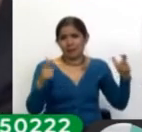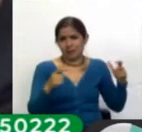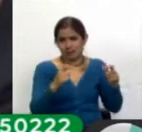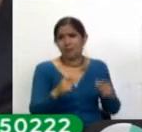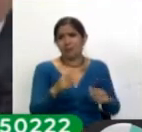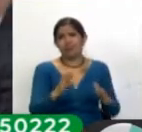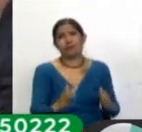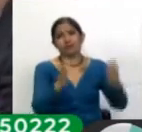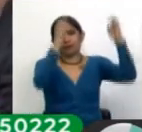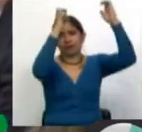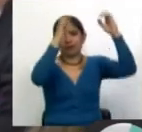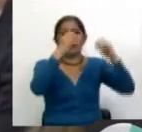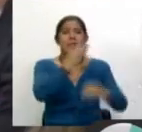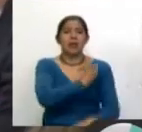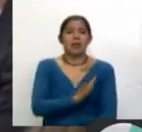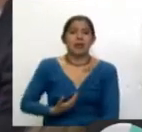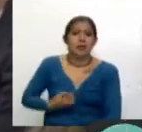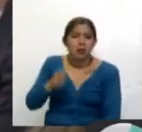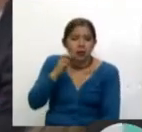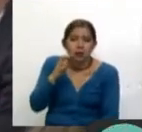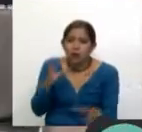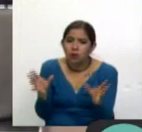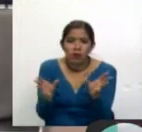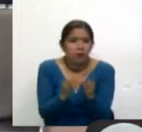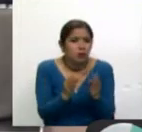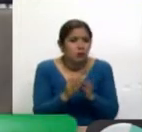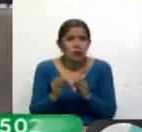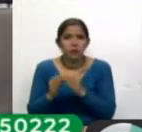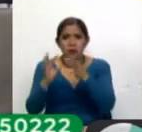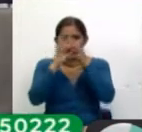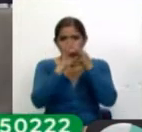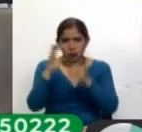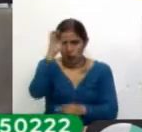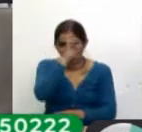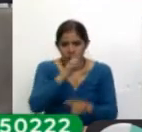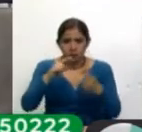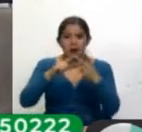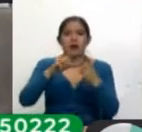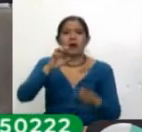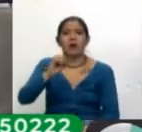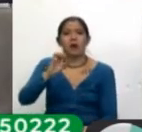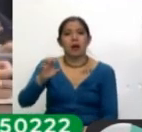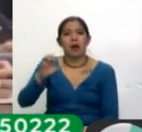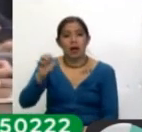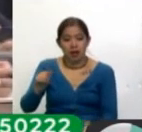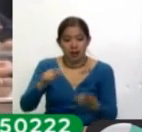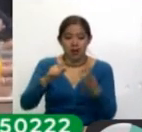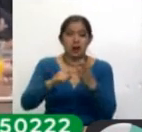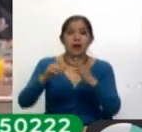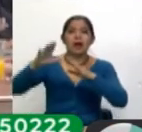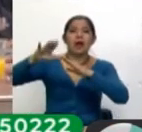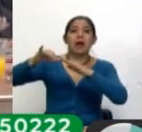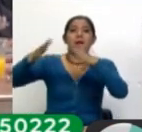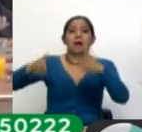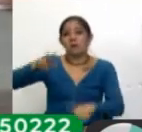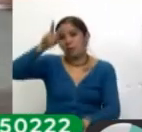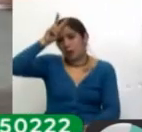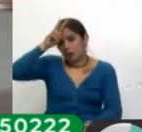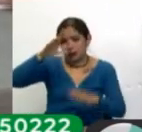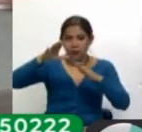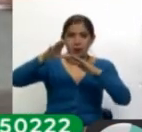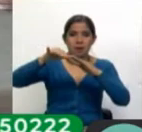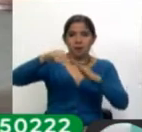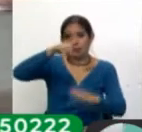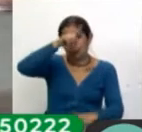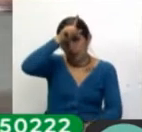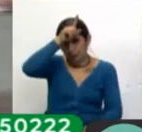Evo Morales se reunió con representantes de la Unión Europea, la Organización de Estados Americanos, embajadores de Perú y Alemania, a